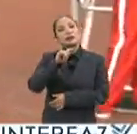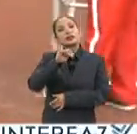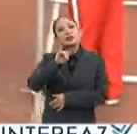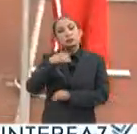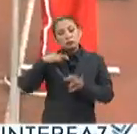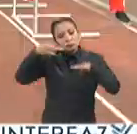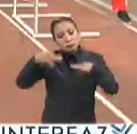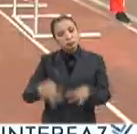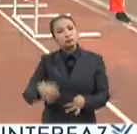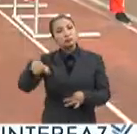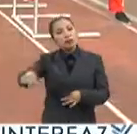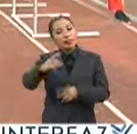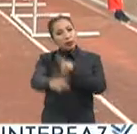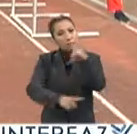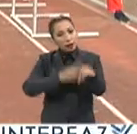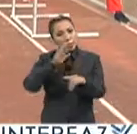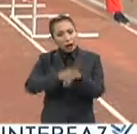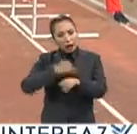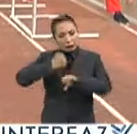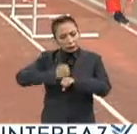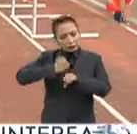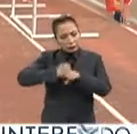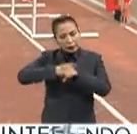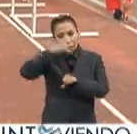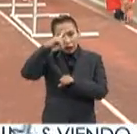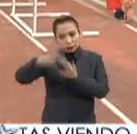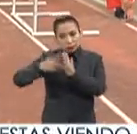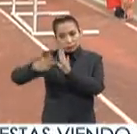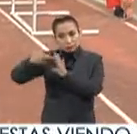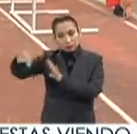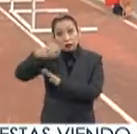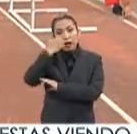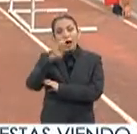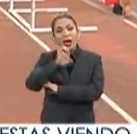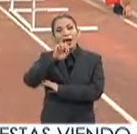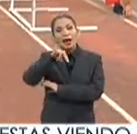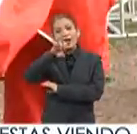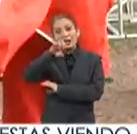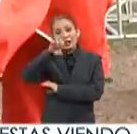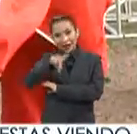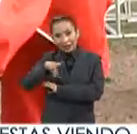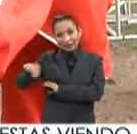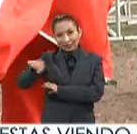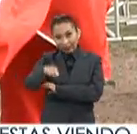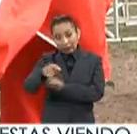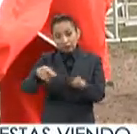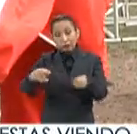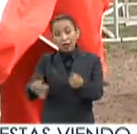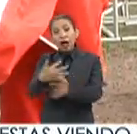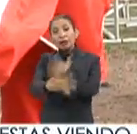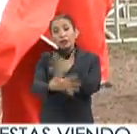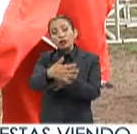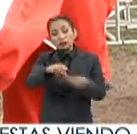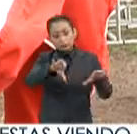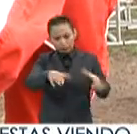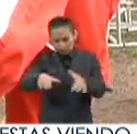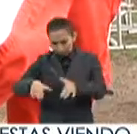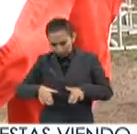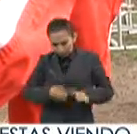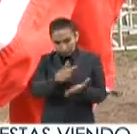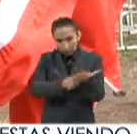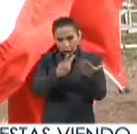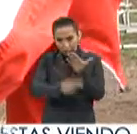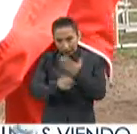se ha consolidado como uno de los deportes más practicados en México. La Escuela Nacional de Entrenadores Deportivos ofrece 14 disciplinas en su